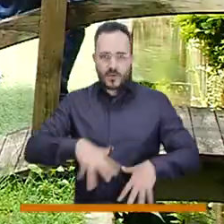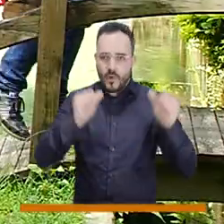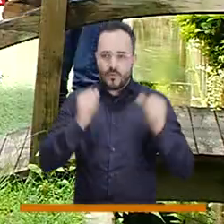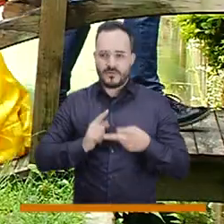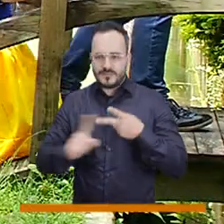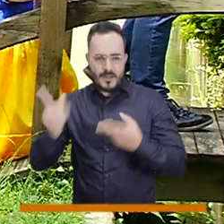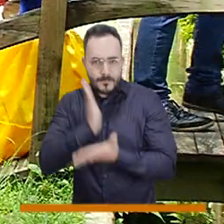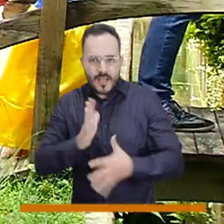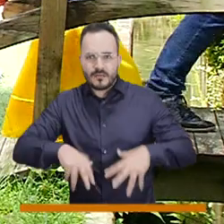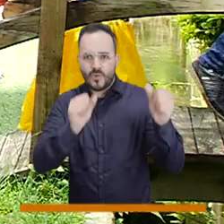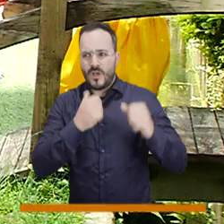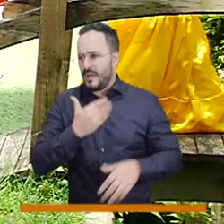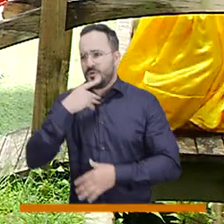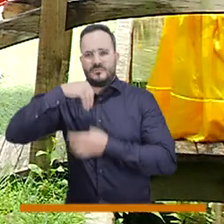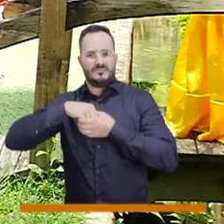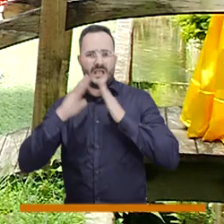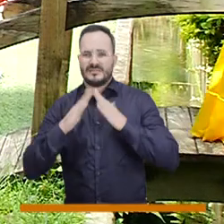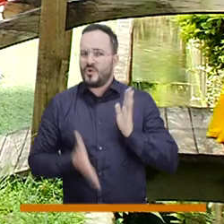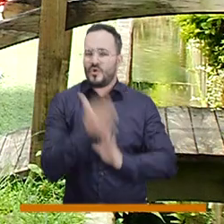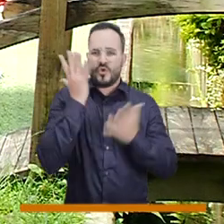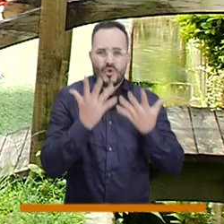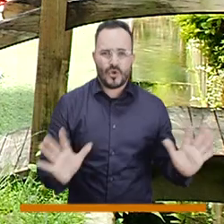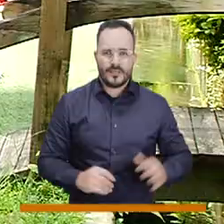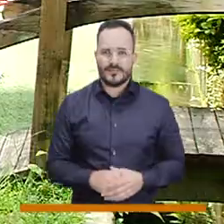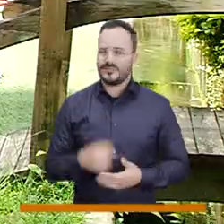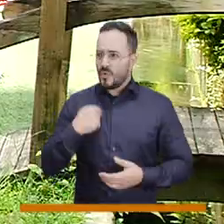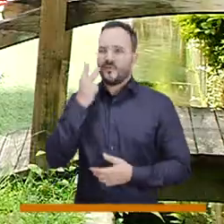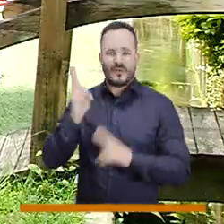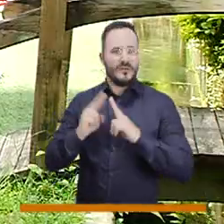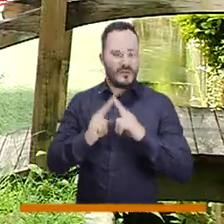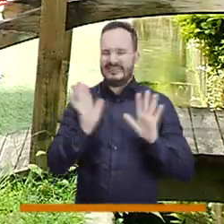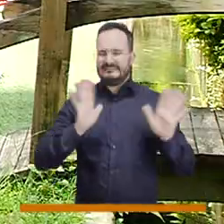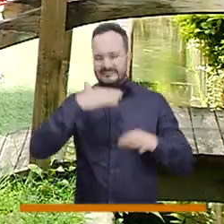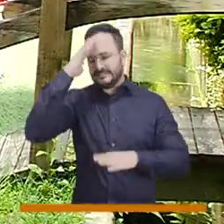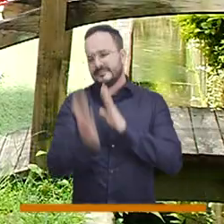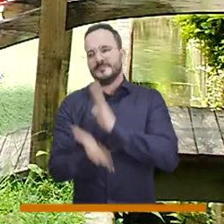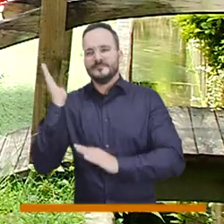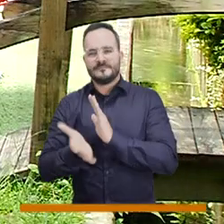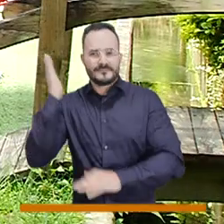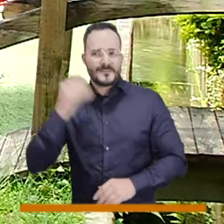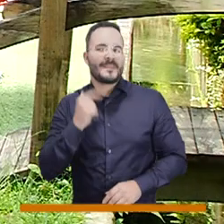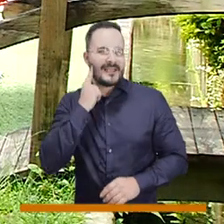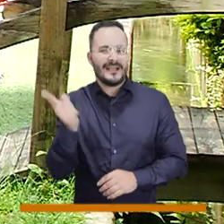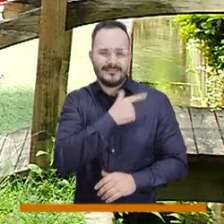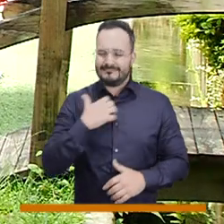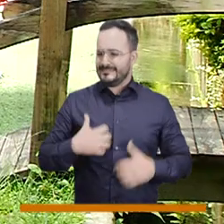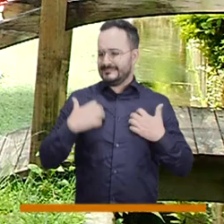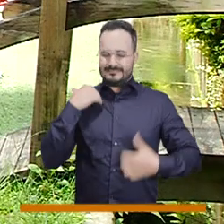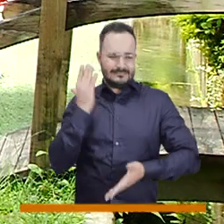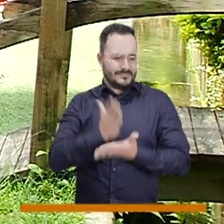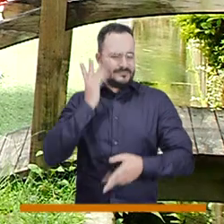me robaron una cosa y en otra semana me robaron otra. Estoy que no quiero ni salir. La ciudadanía se ha ido más porque la